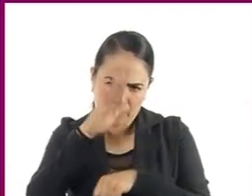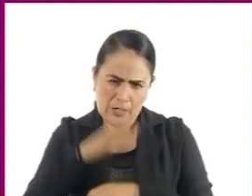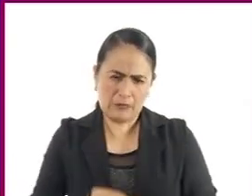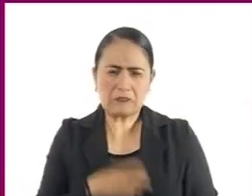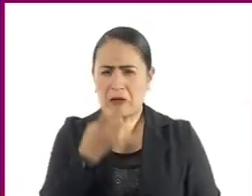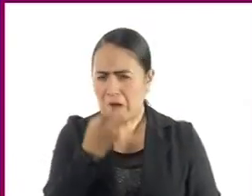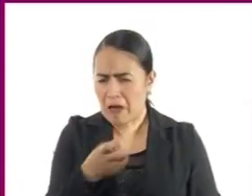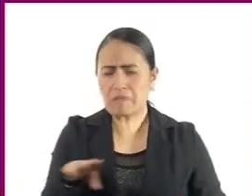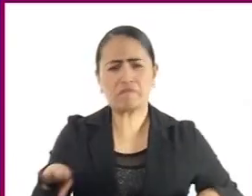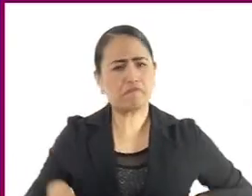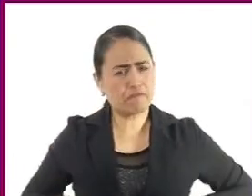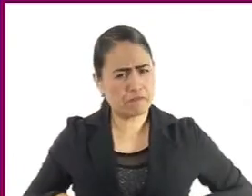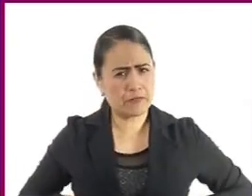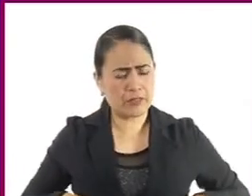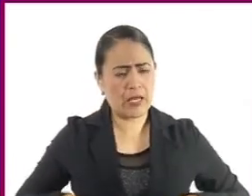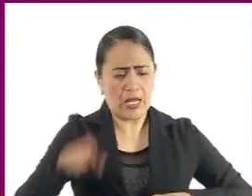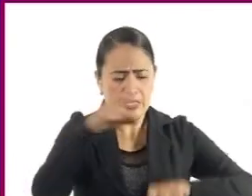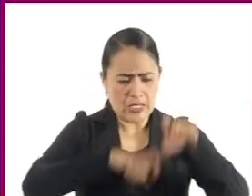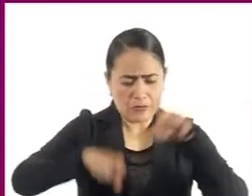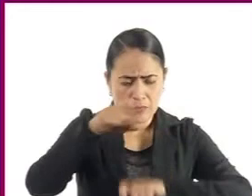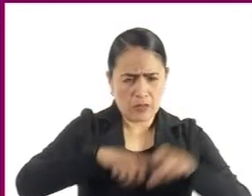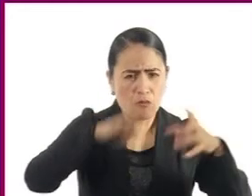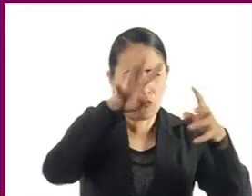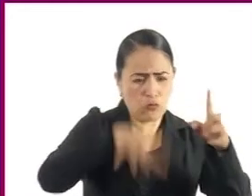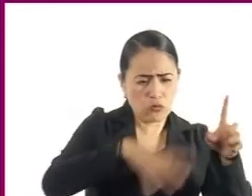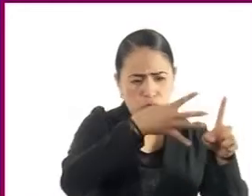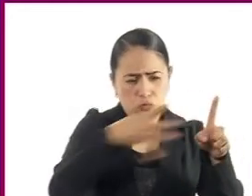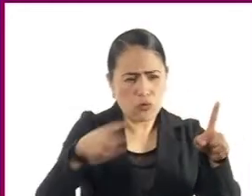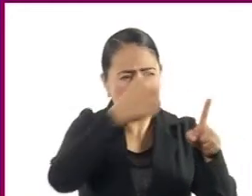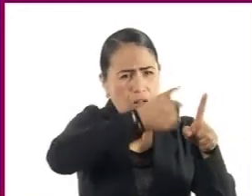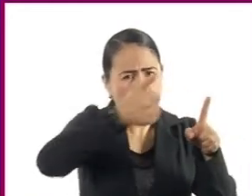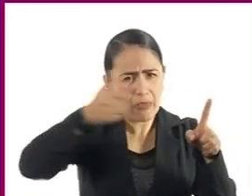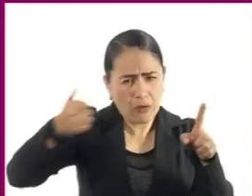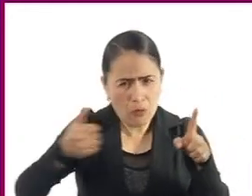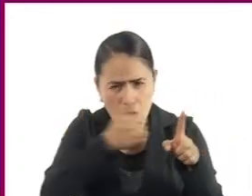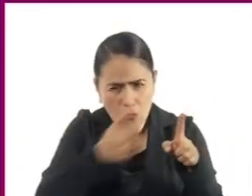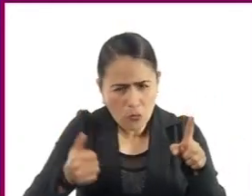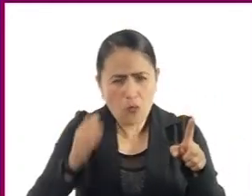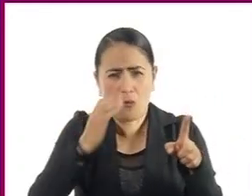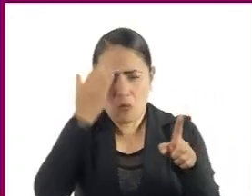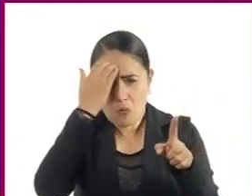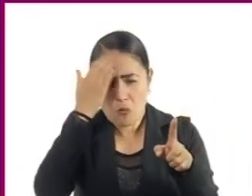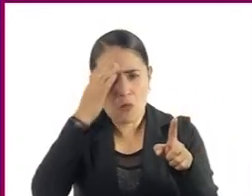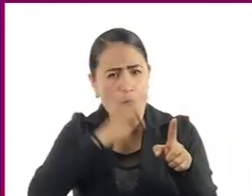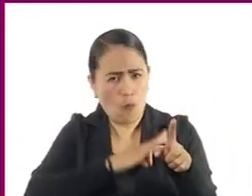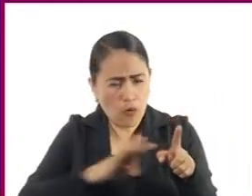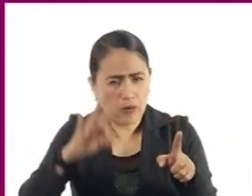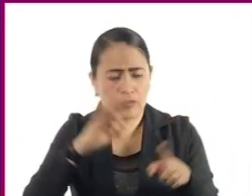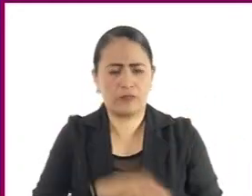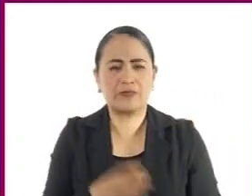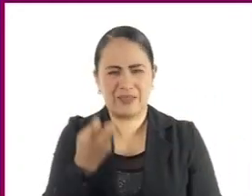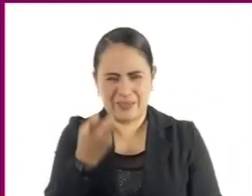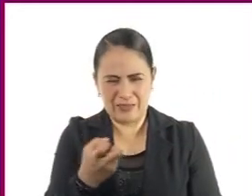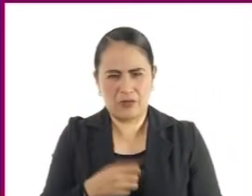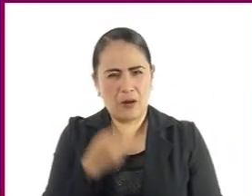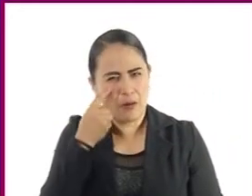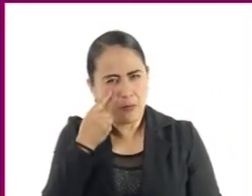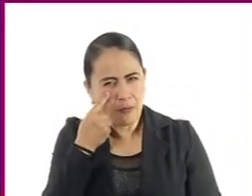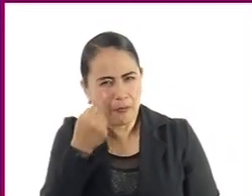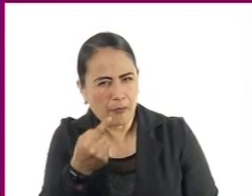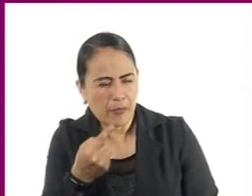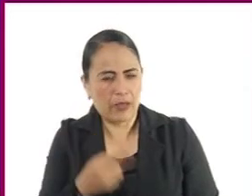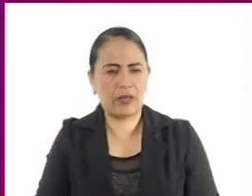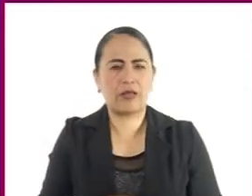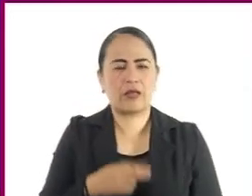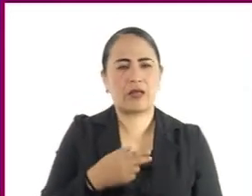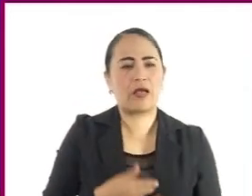muchas características de cada elemento en la tabla periódica, tal y como la que se muestra aquí, donde a primera vista notamos que